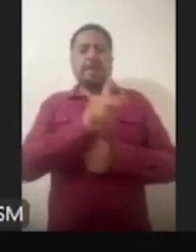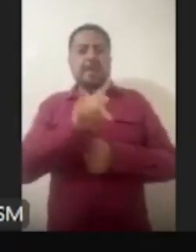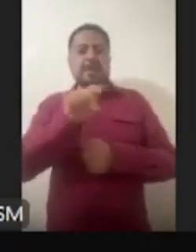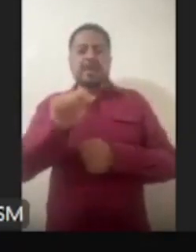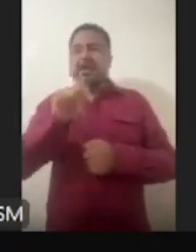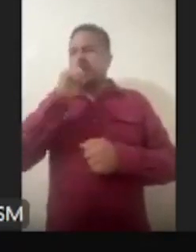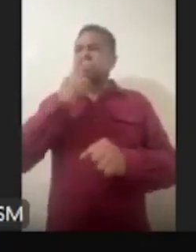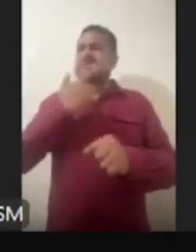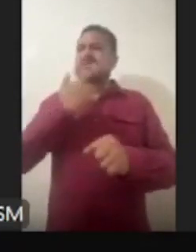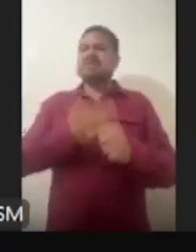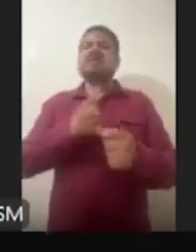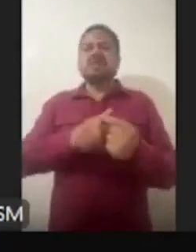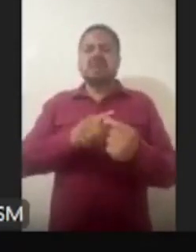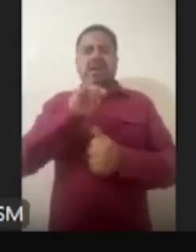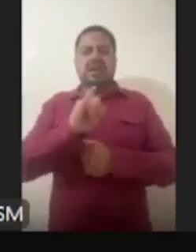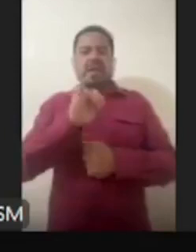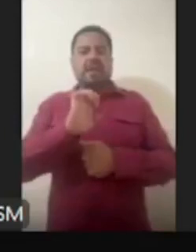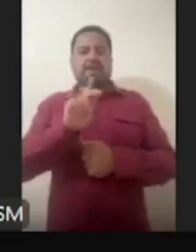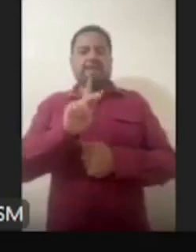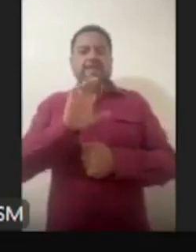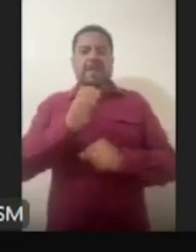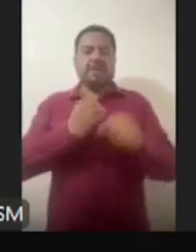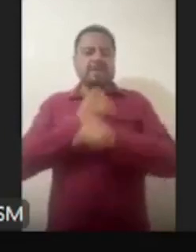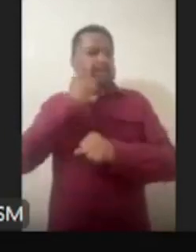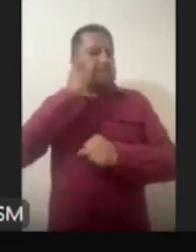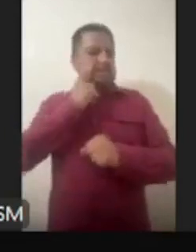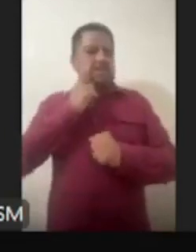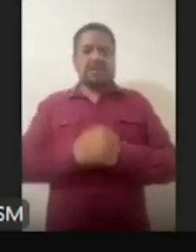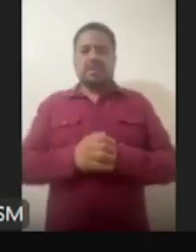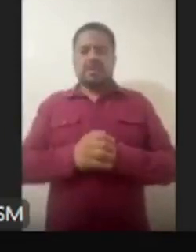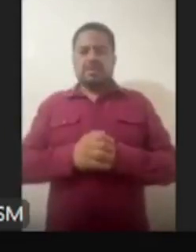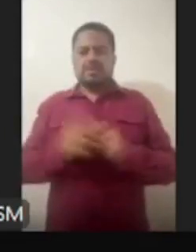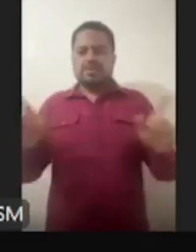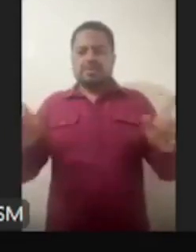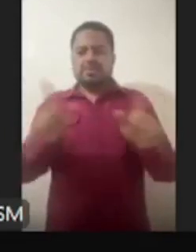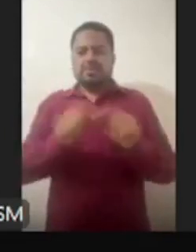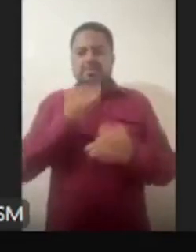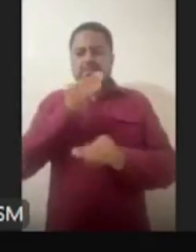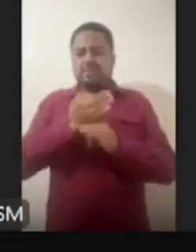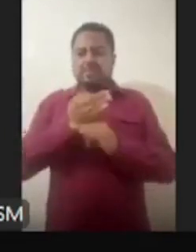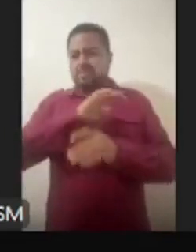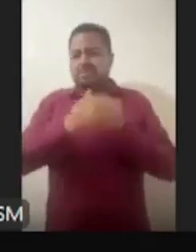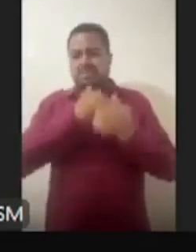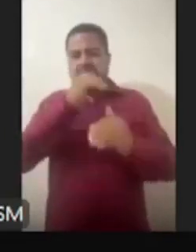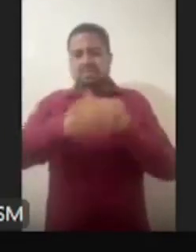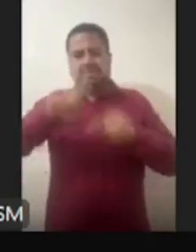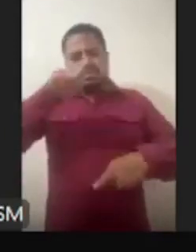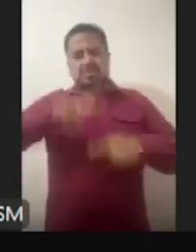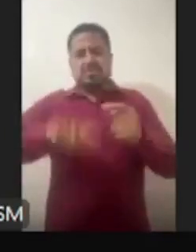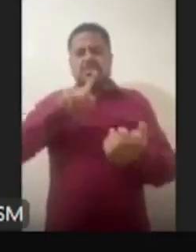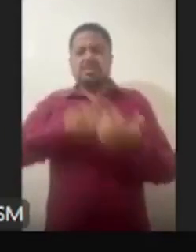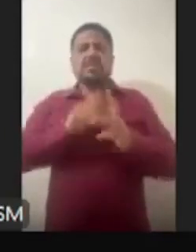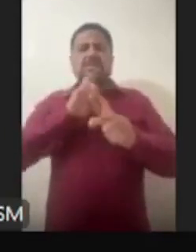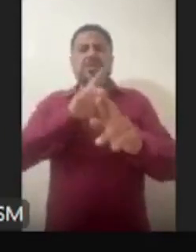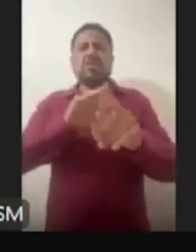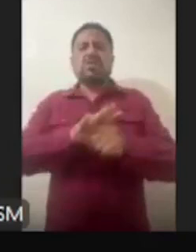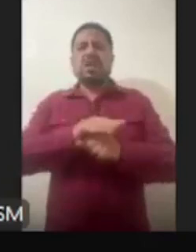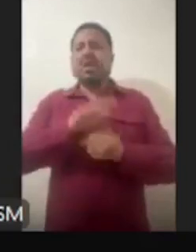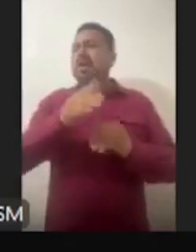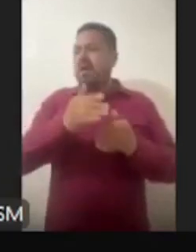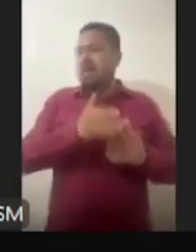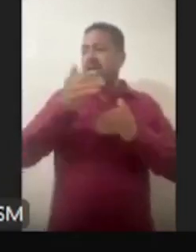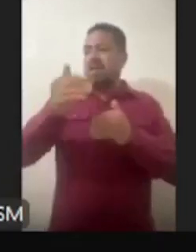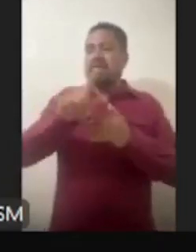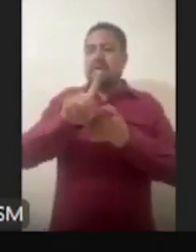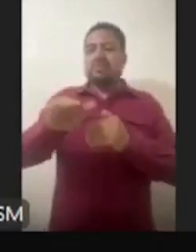y de Participación Ciudadana del Estado de Guerrero. Con la salvedad de que ha sido retirado para su análisis y resolución en una sesión posterior el expediente